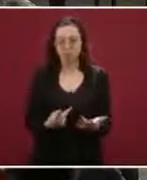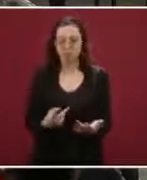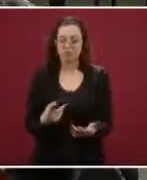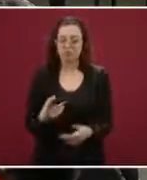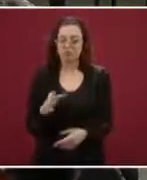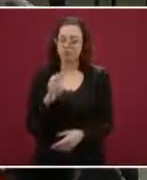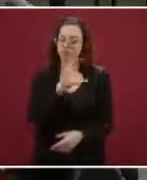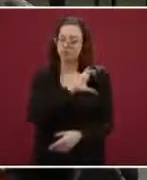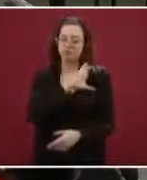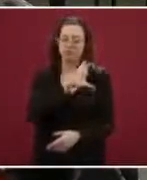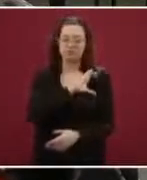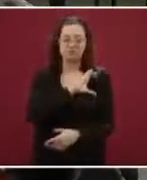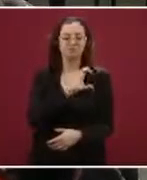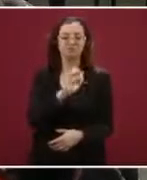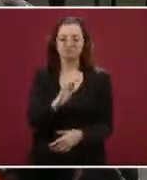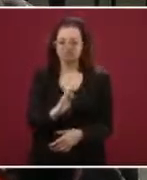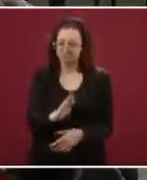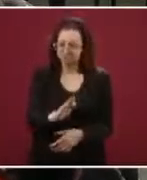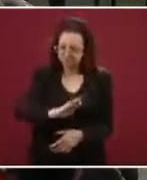aceptado por la gente,